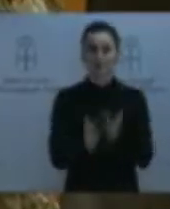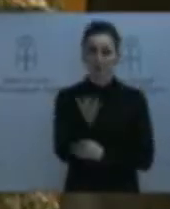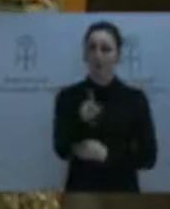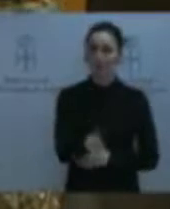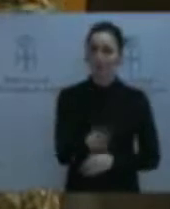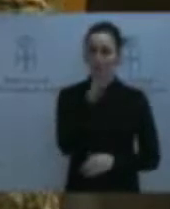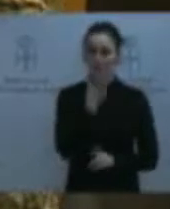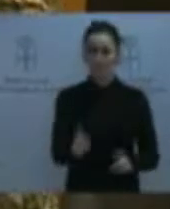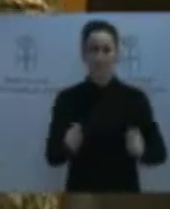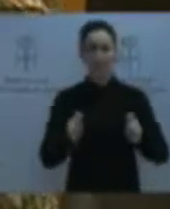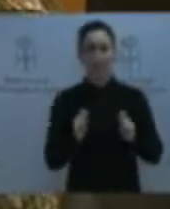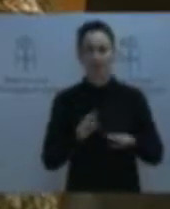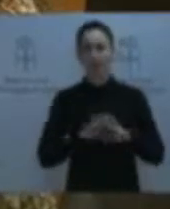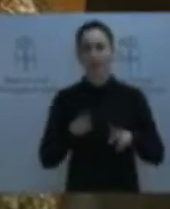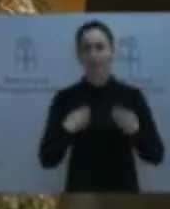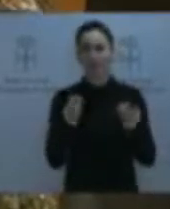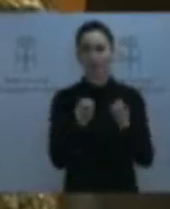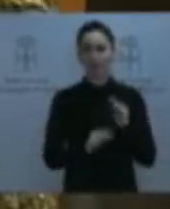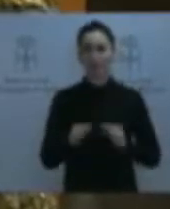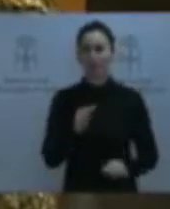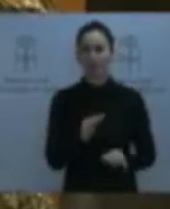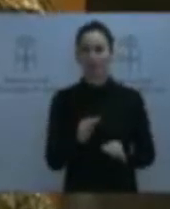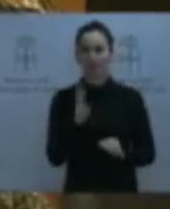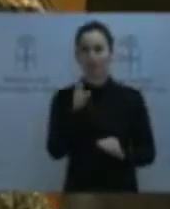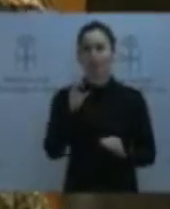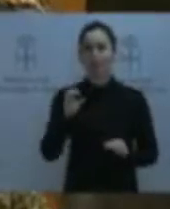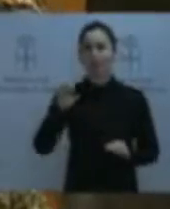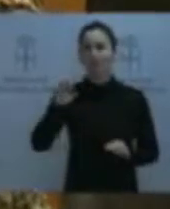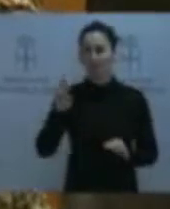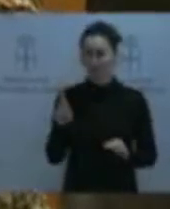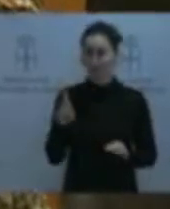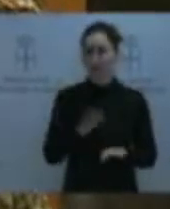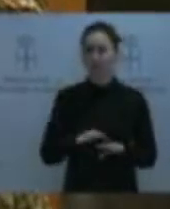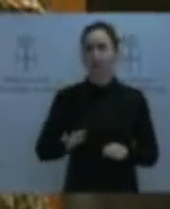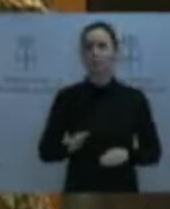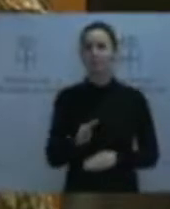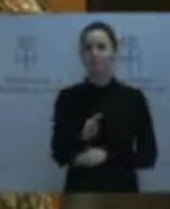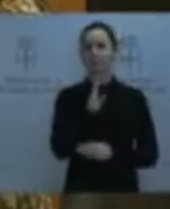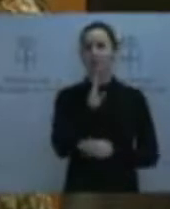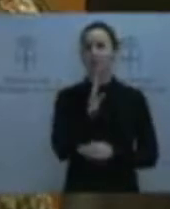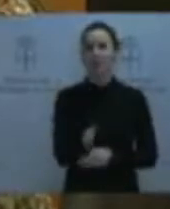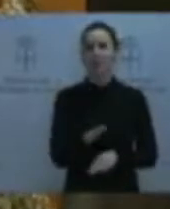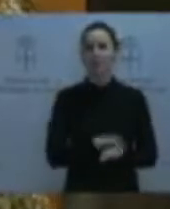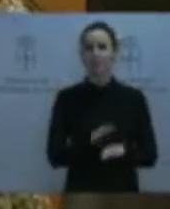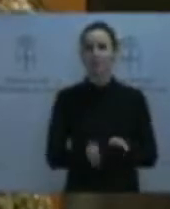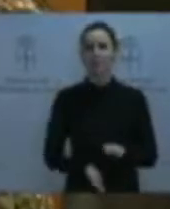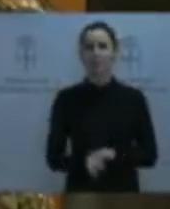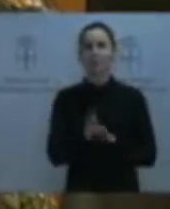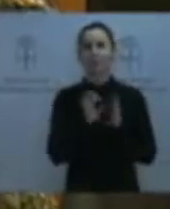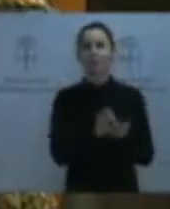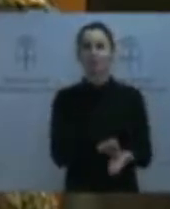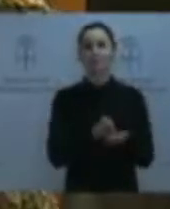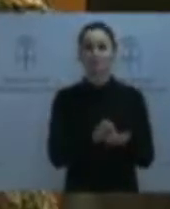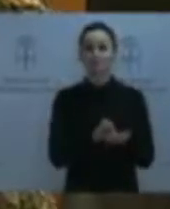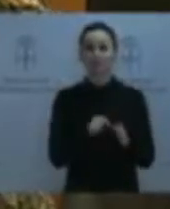entonces el PDR para que las ayudas se dirijan claramente a mantener estos servicios y a gestionar de forma ágil los daños,